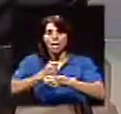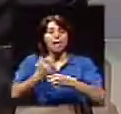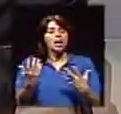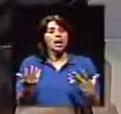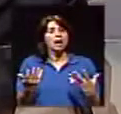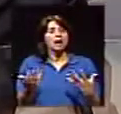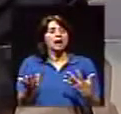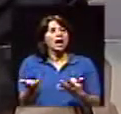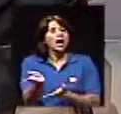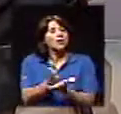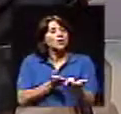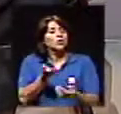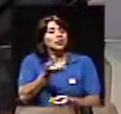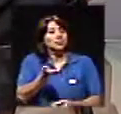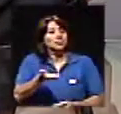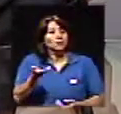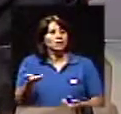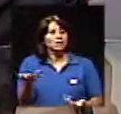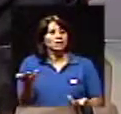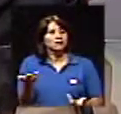sobre algunas de las cosas que